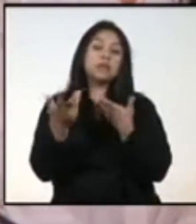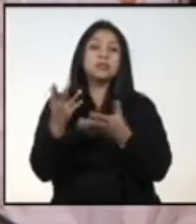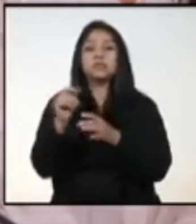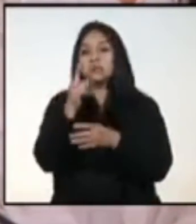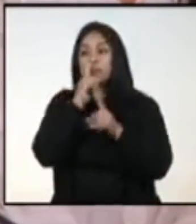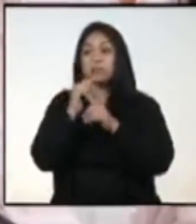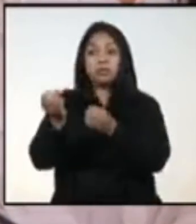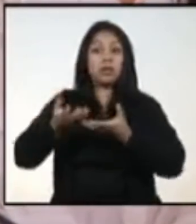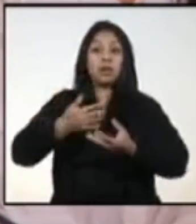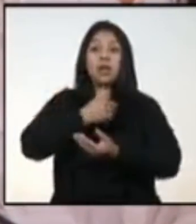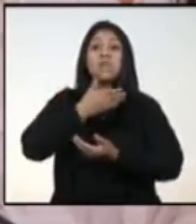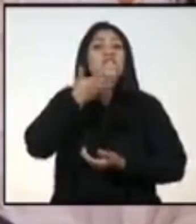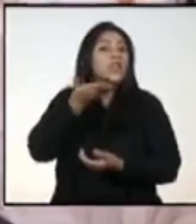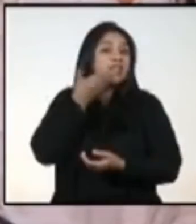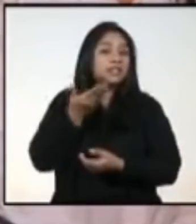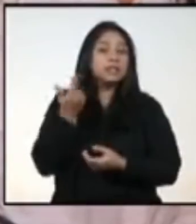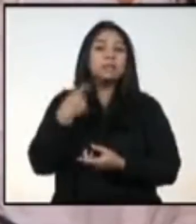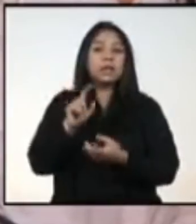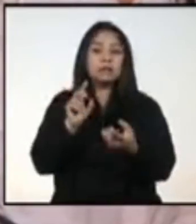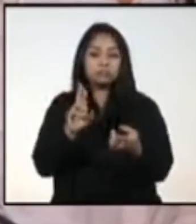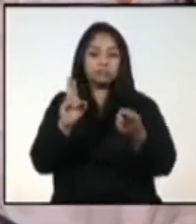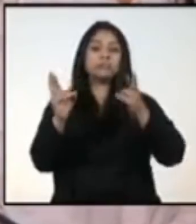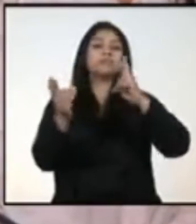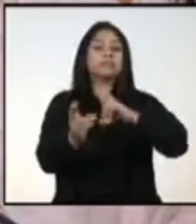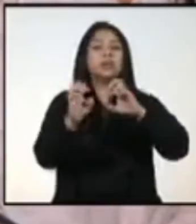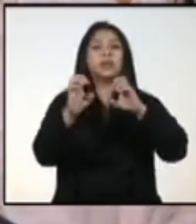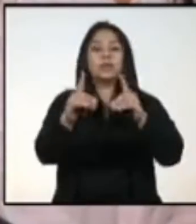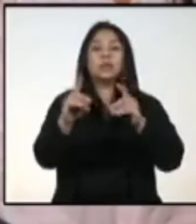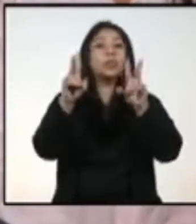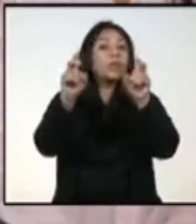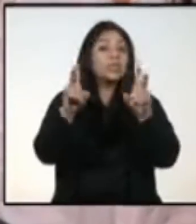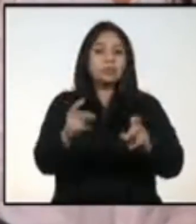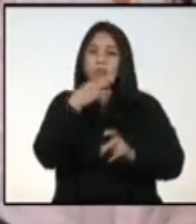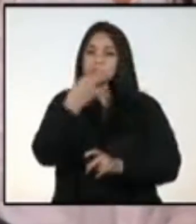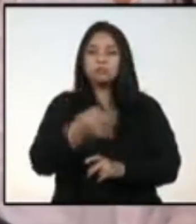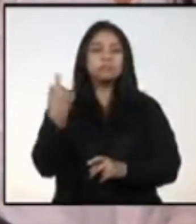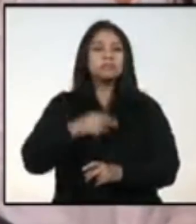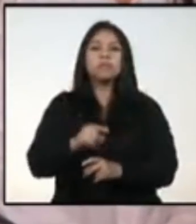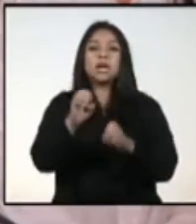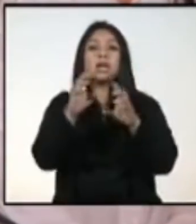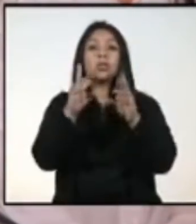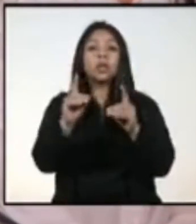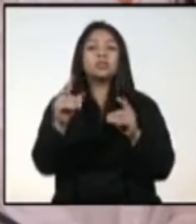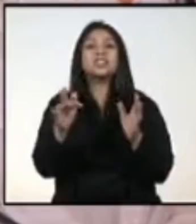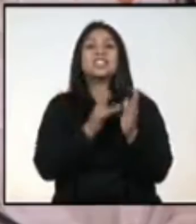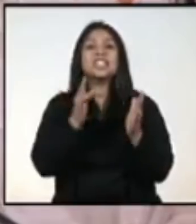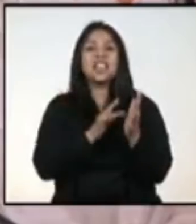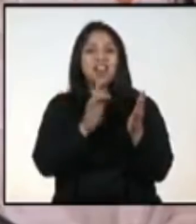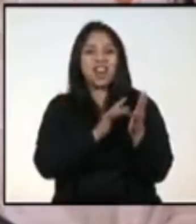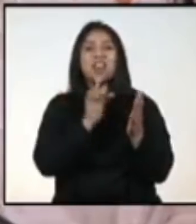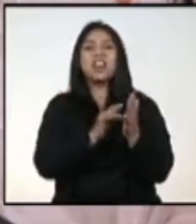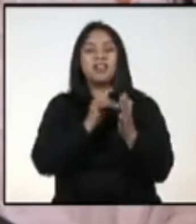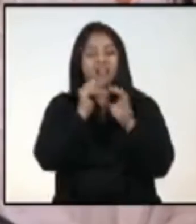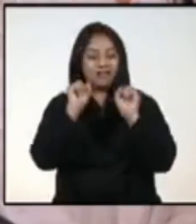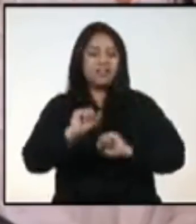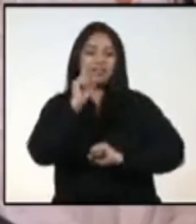entorno para que esta reforma educativa vaya sobre contenidos reales, para que la educación sea digital en Guatemala y nos pongamos al